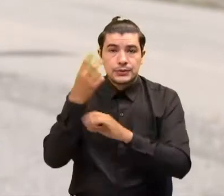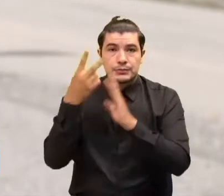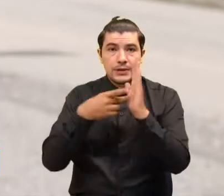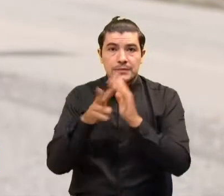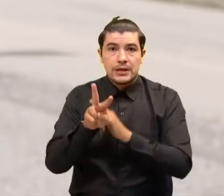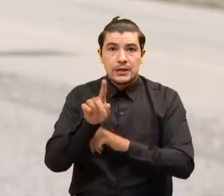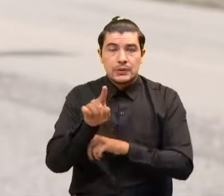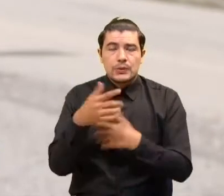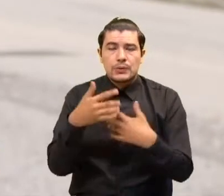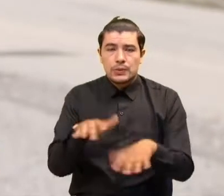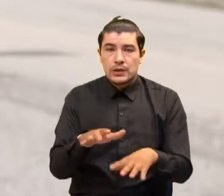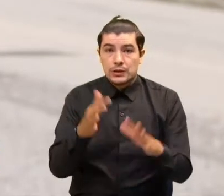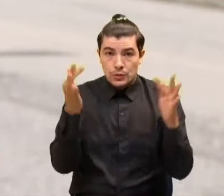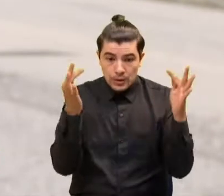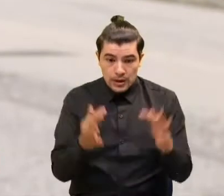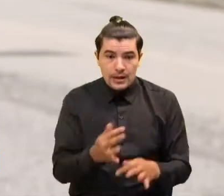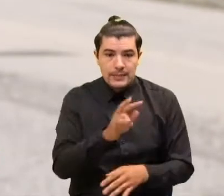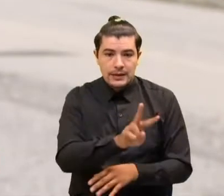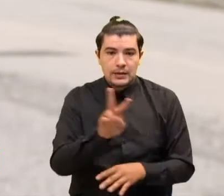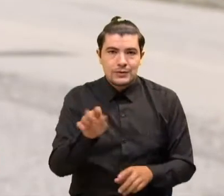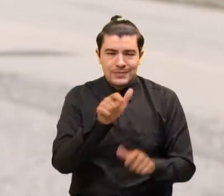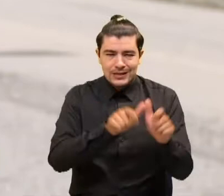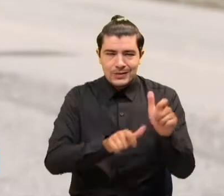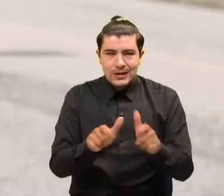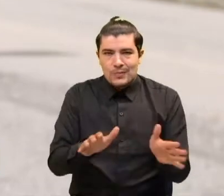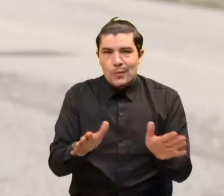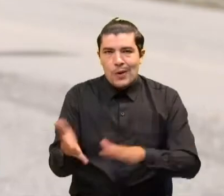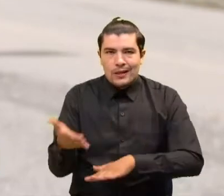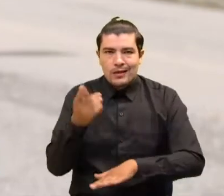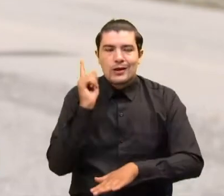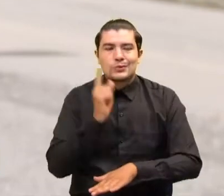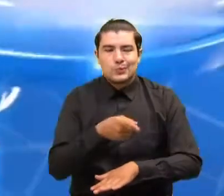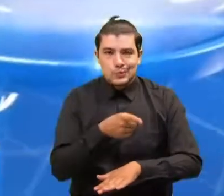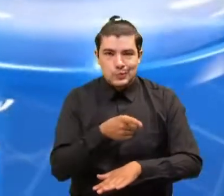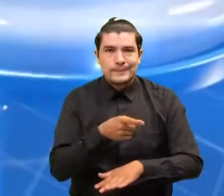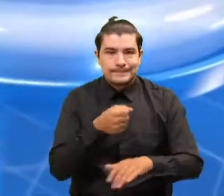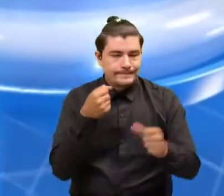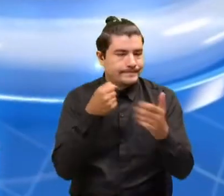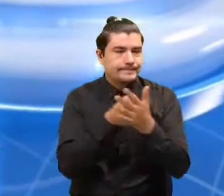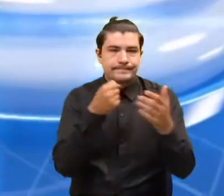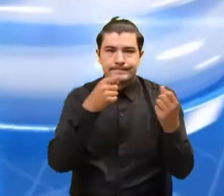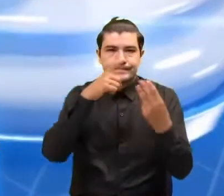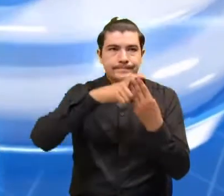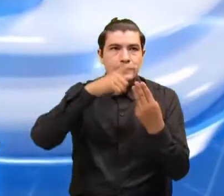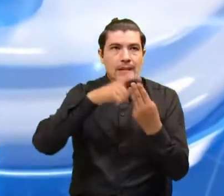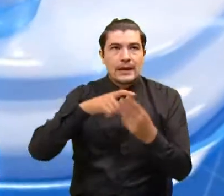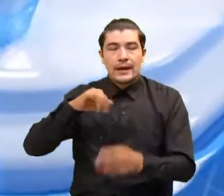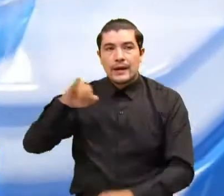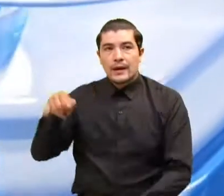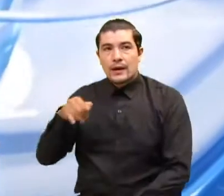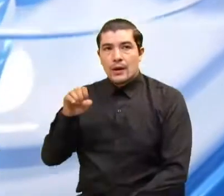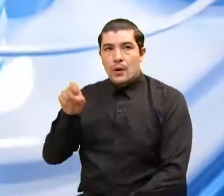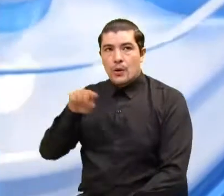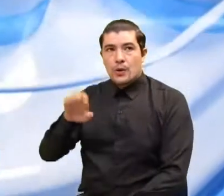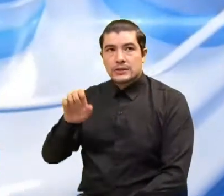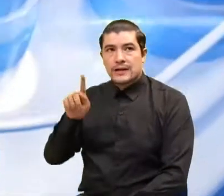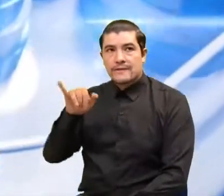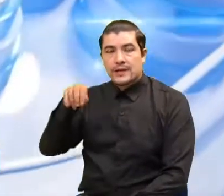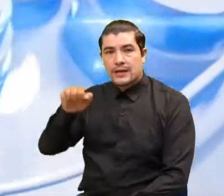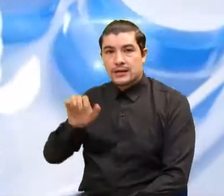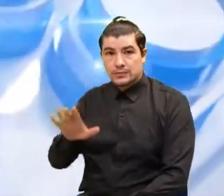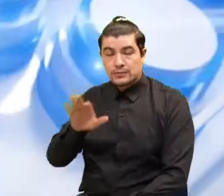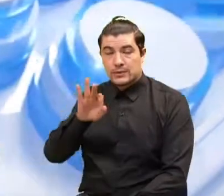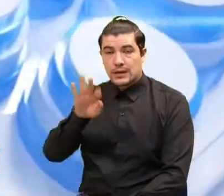de 22 muertes por accidente de tránsito. Como Josefina Leonor Cabrera Santos, de 39